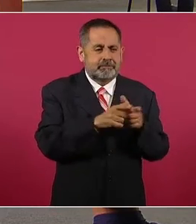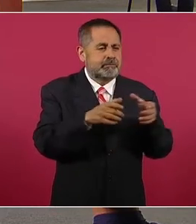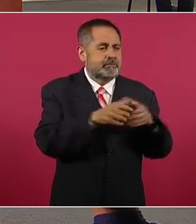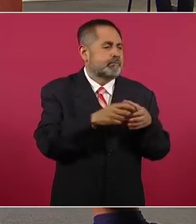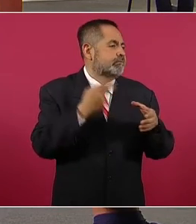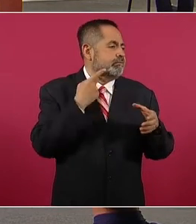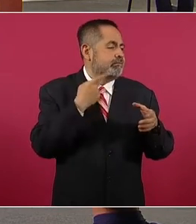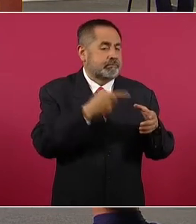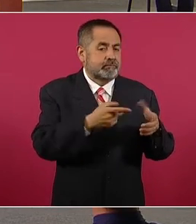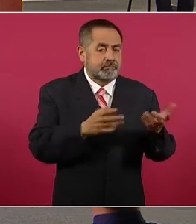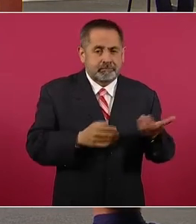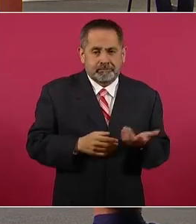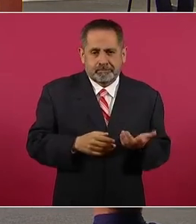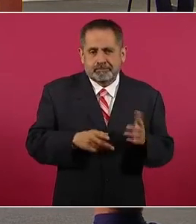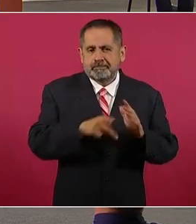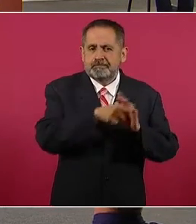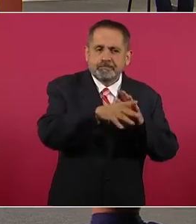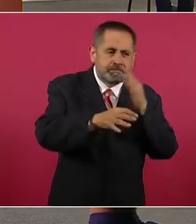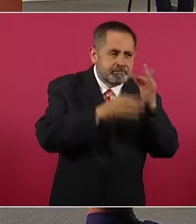los medios de información,